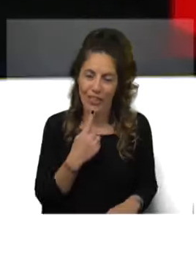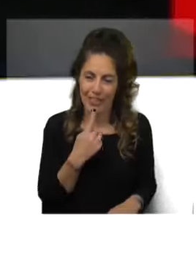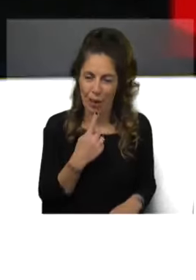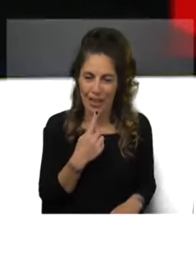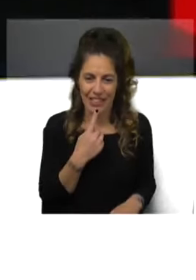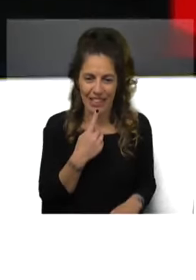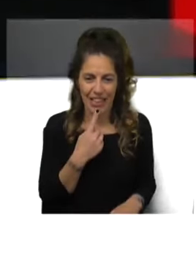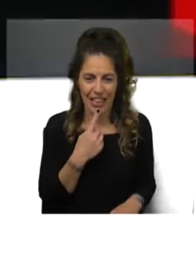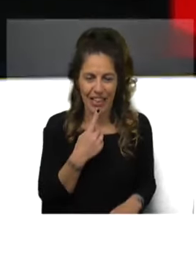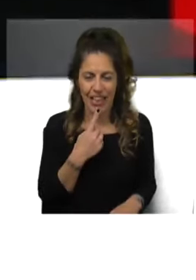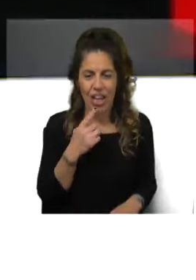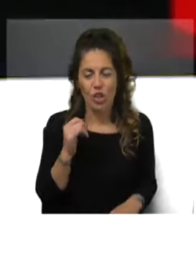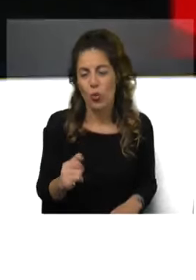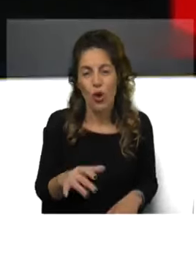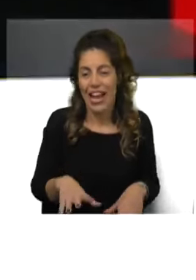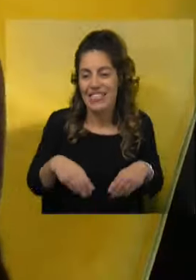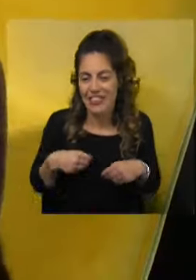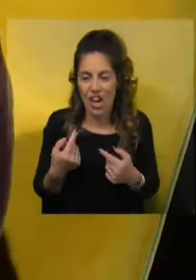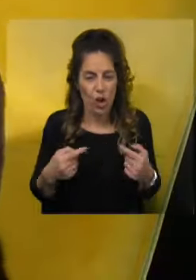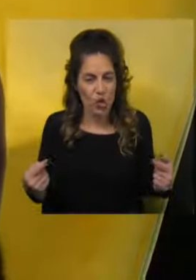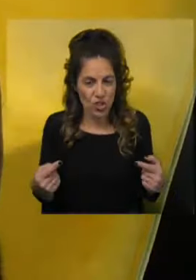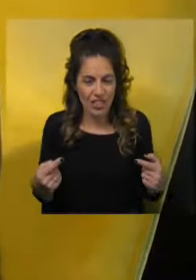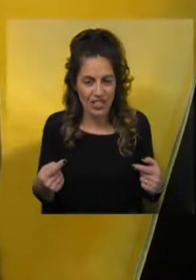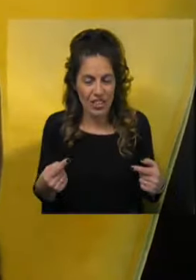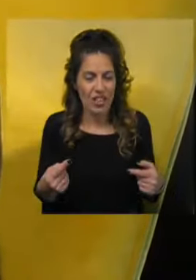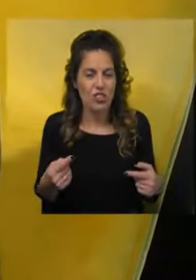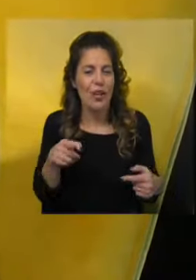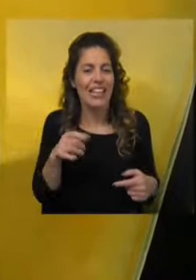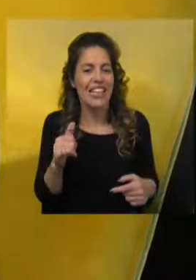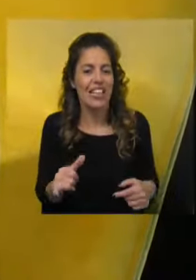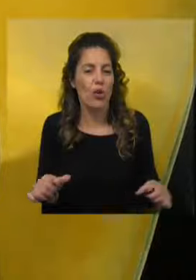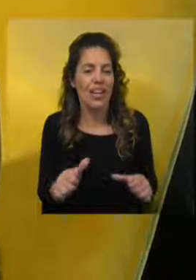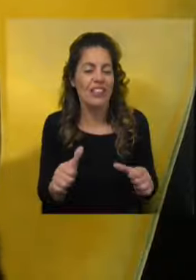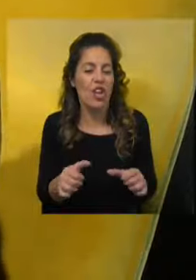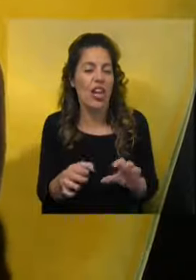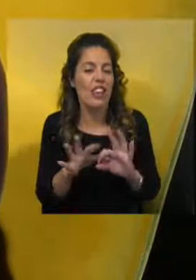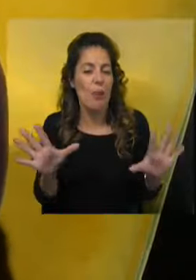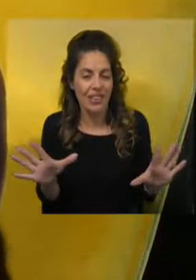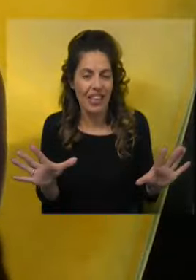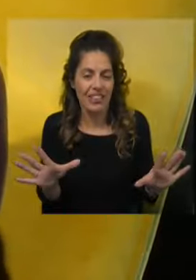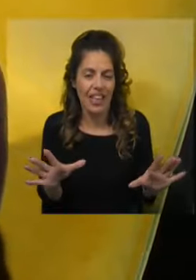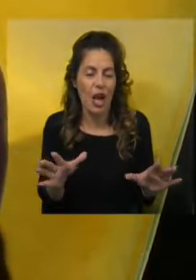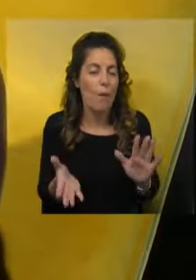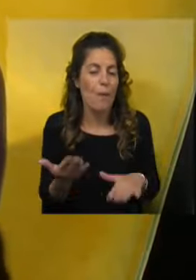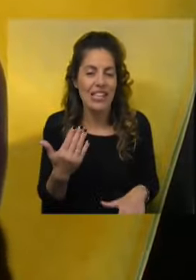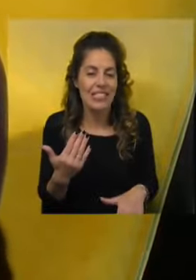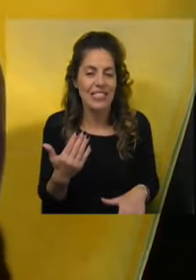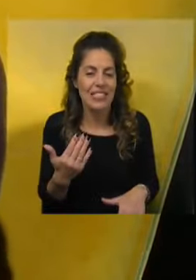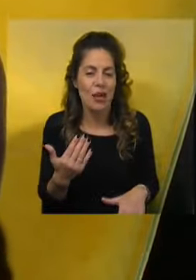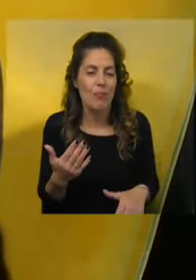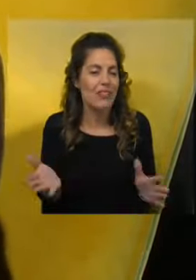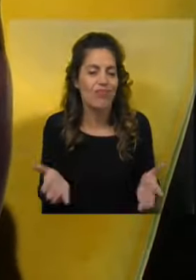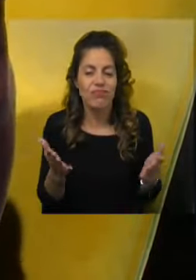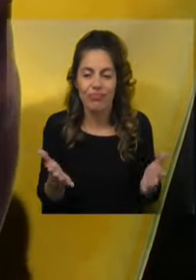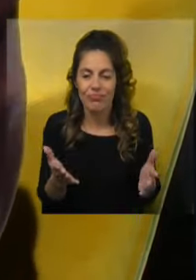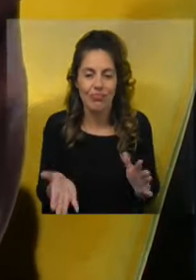que tuvo que repente aceptar cosa cap que si hubiera tenido una una acción independiente hubiese tenido más más Punch me refiero